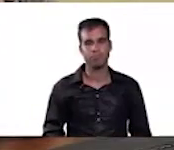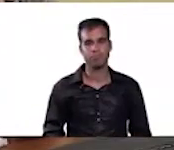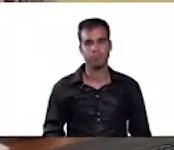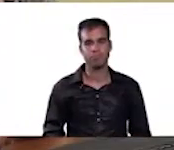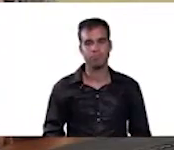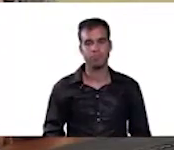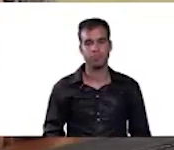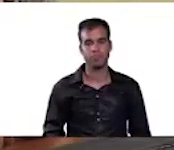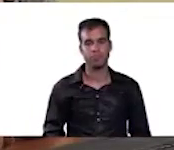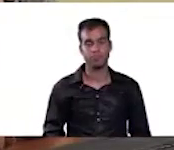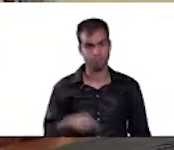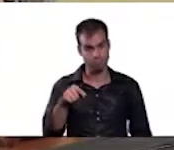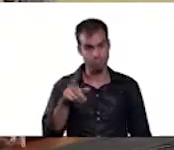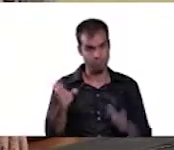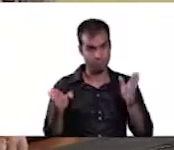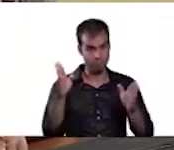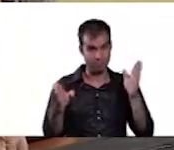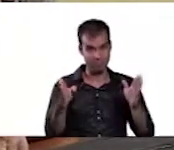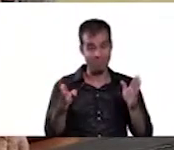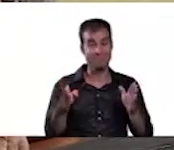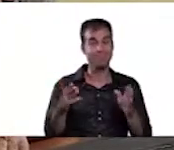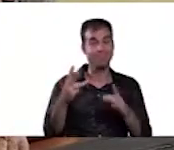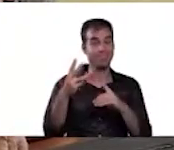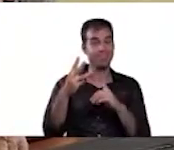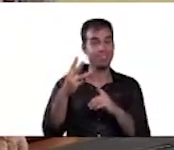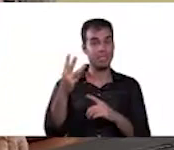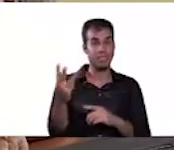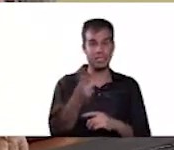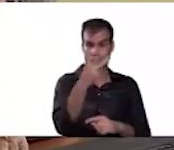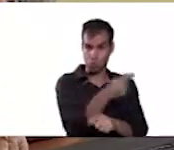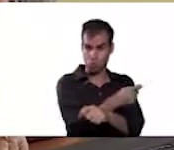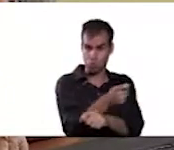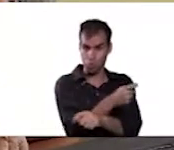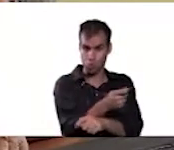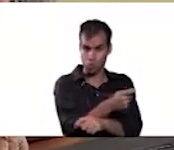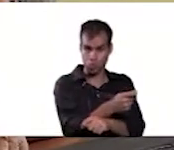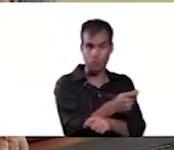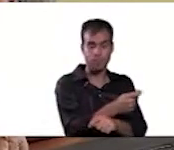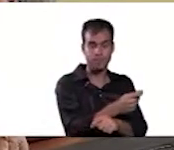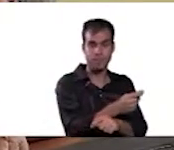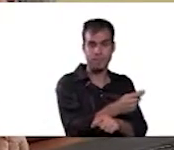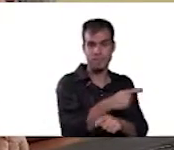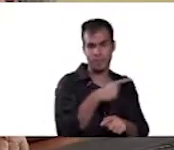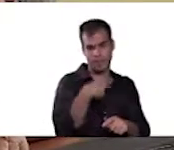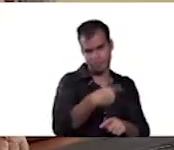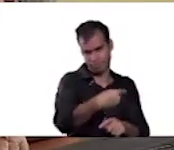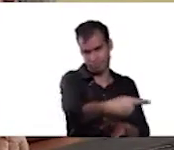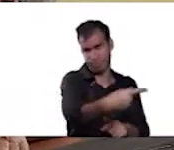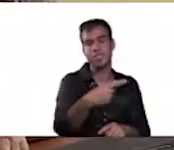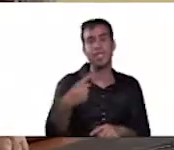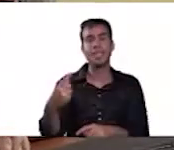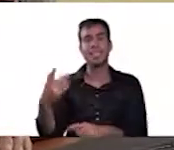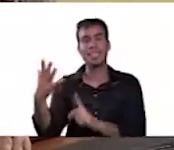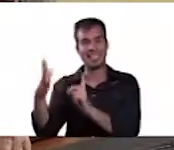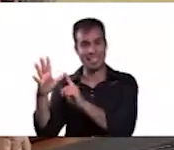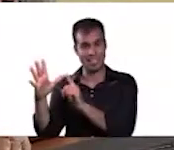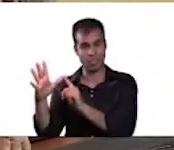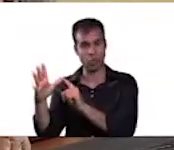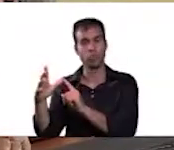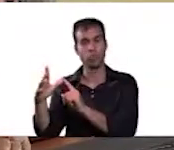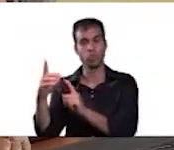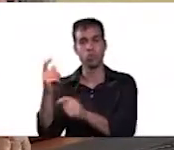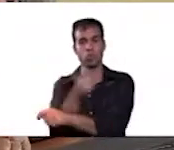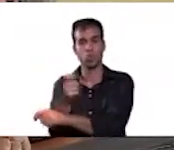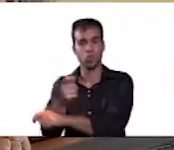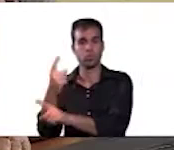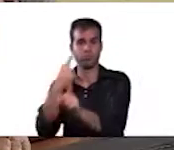Este semestre FOC 3, curso regular, y quinto semestre, curso por encuentro. Aquí nos